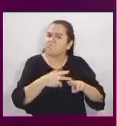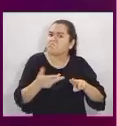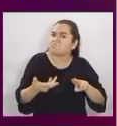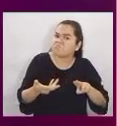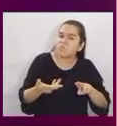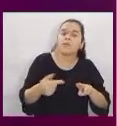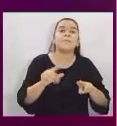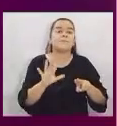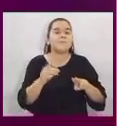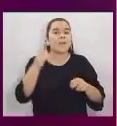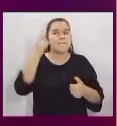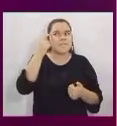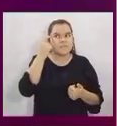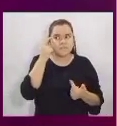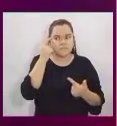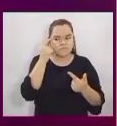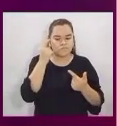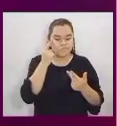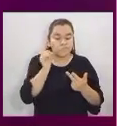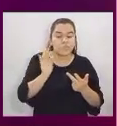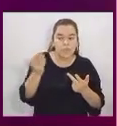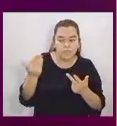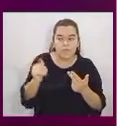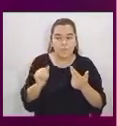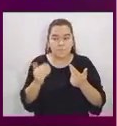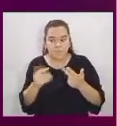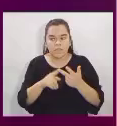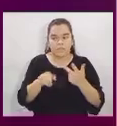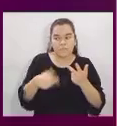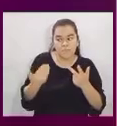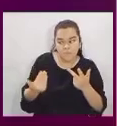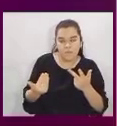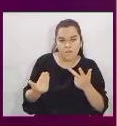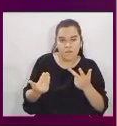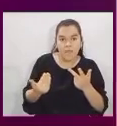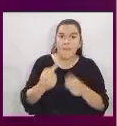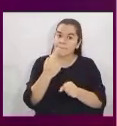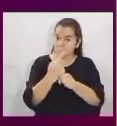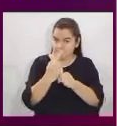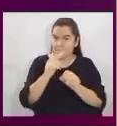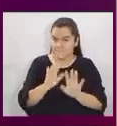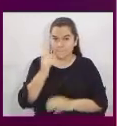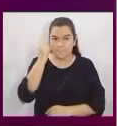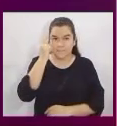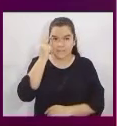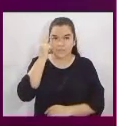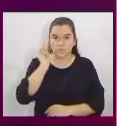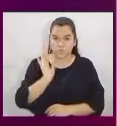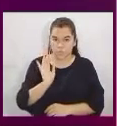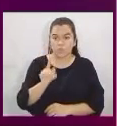ir eliminando hipótesis que se le fueron generando al observar al paciente. La